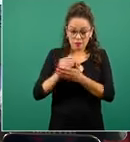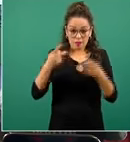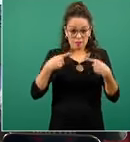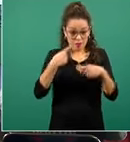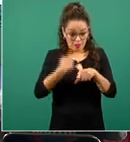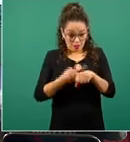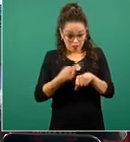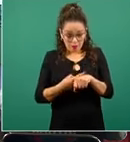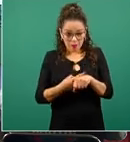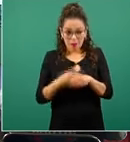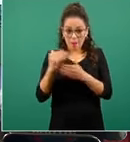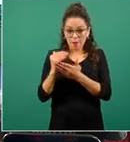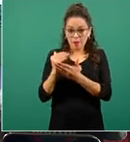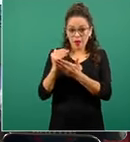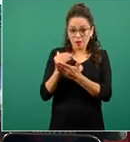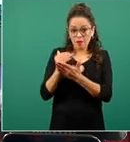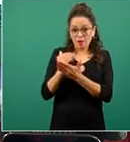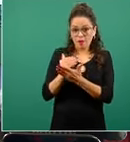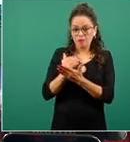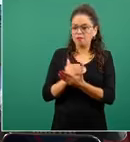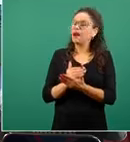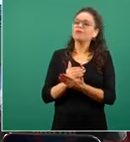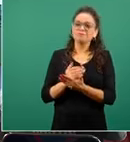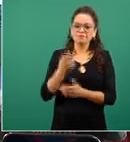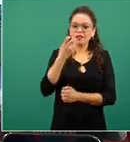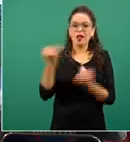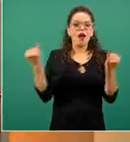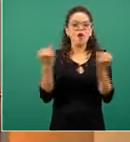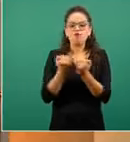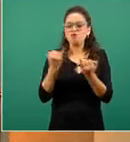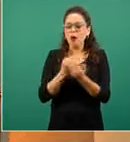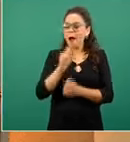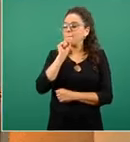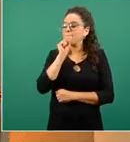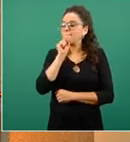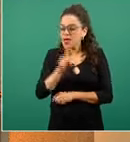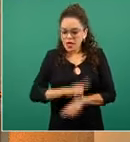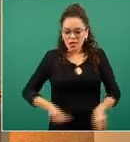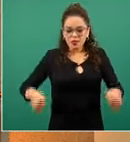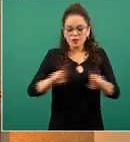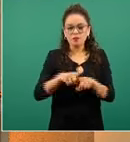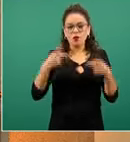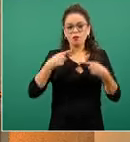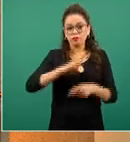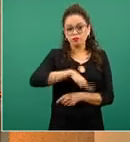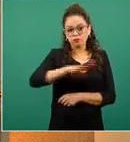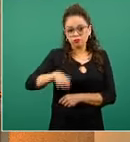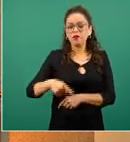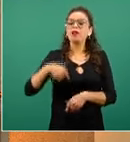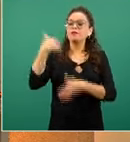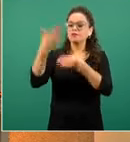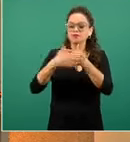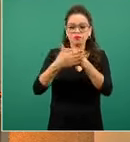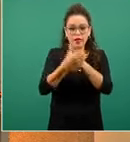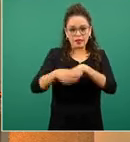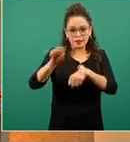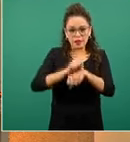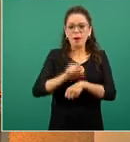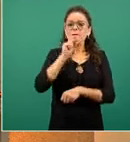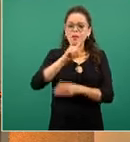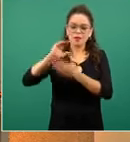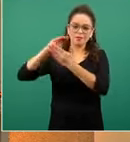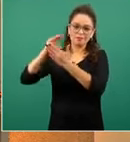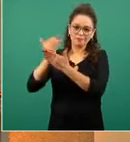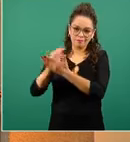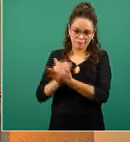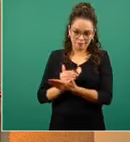decir, de los casos, de seguro también las defunciones podrán empezar a disminuir en siguientes semanas. Y nuevamente África, Asia y